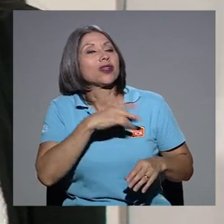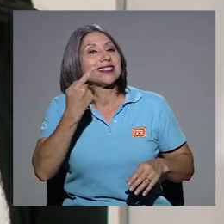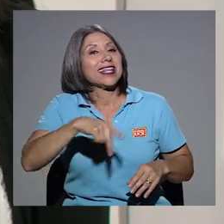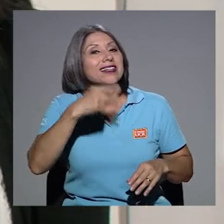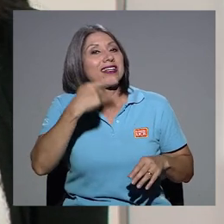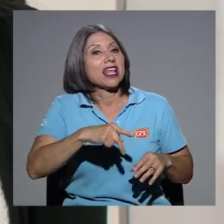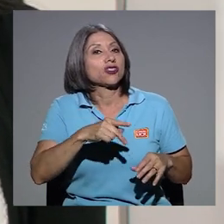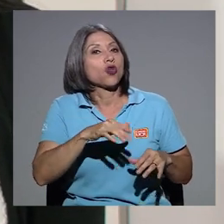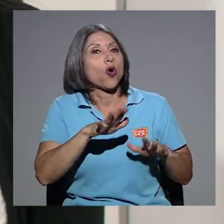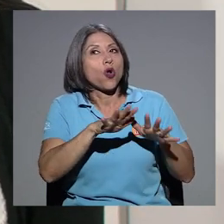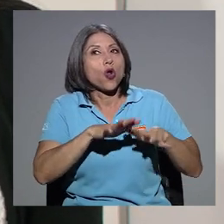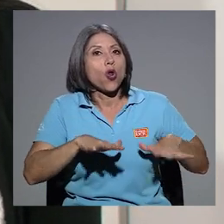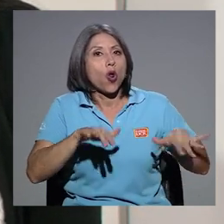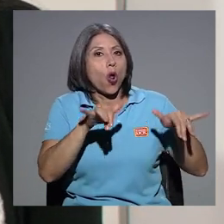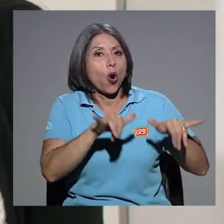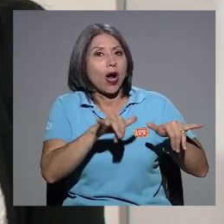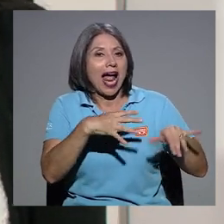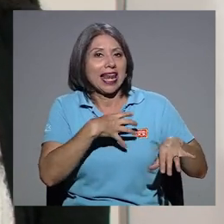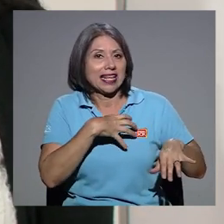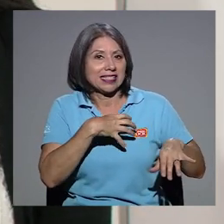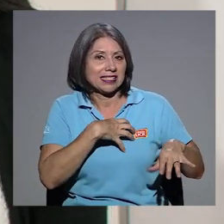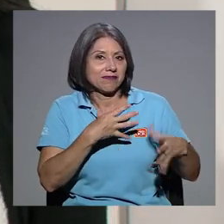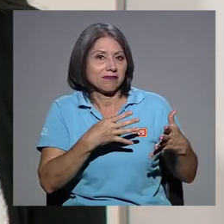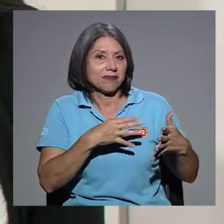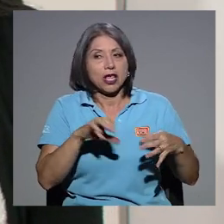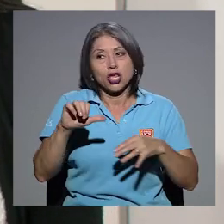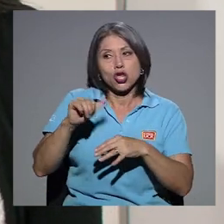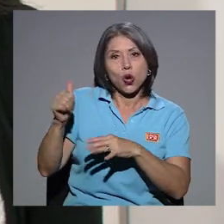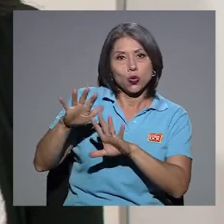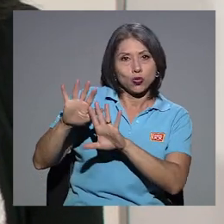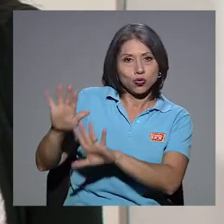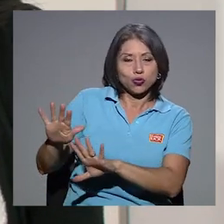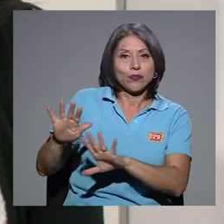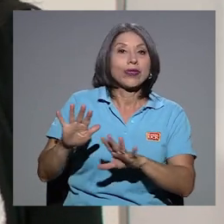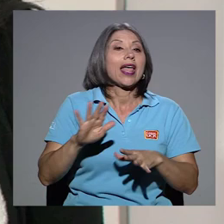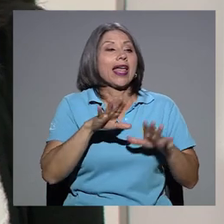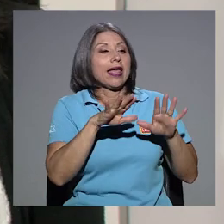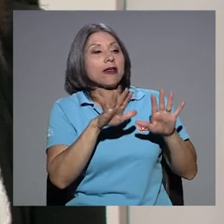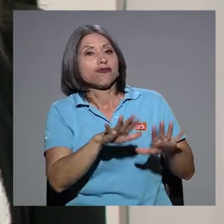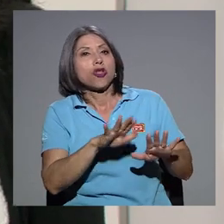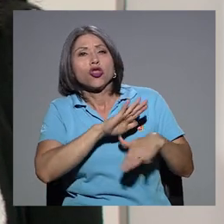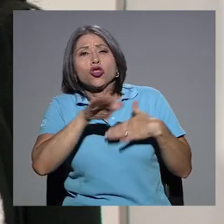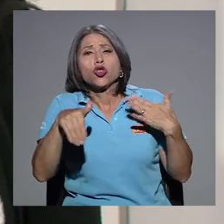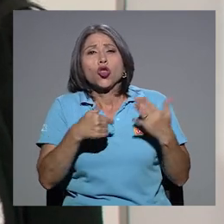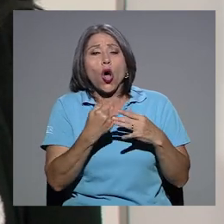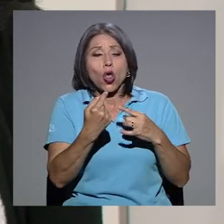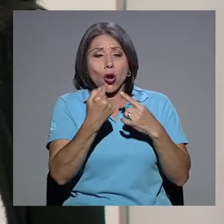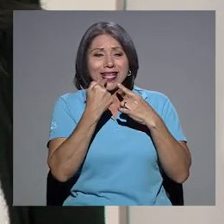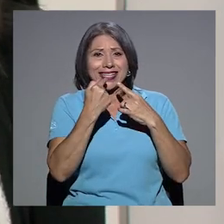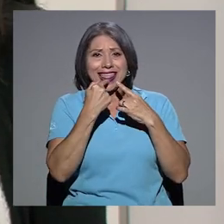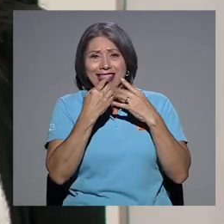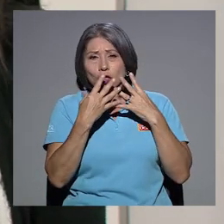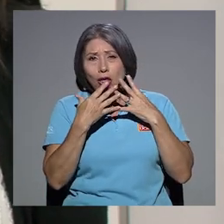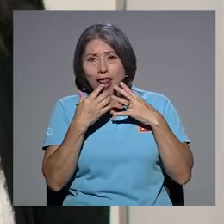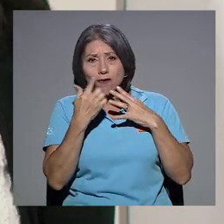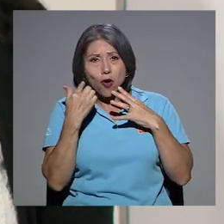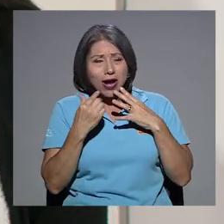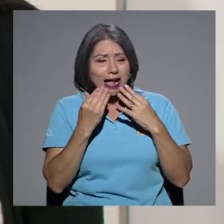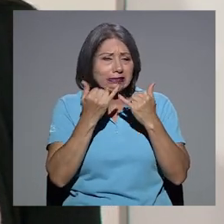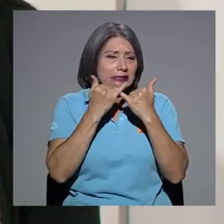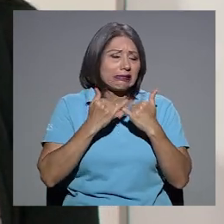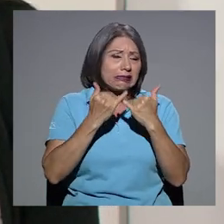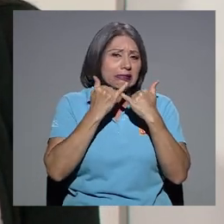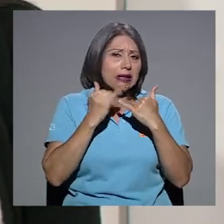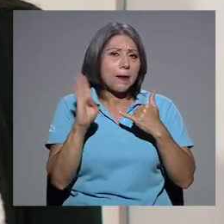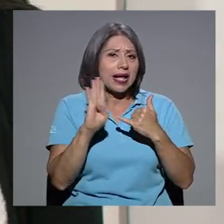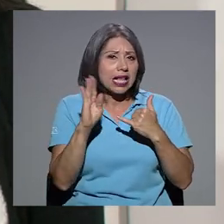riesgo sistémicos. En cuanto a los locales, todo lo que yo tenga en mi boca que pueda promover que se acumule más placa bacteriana va a ser un